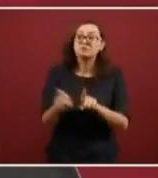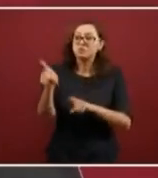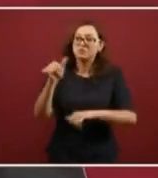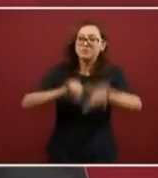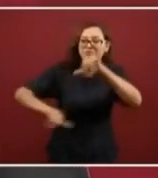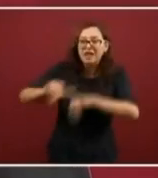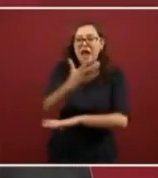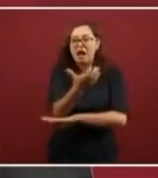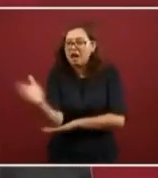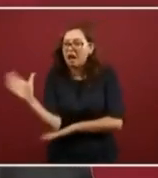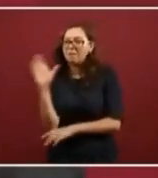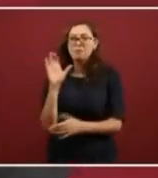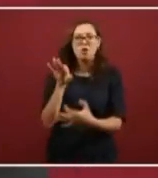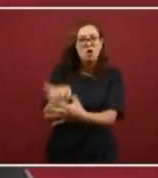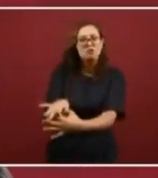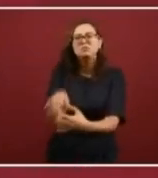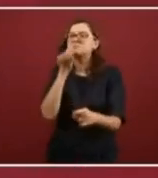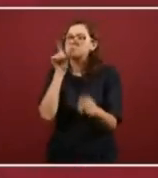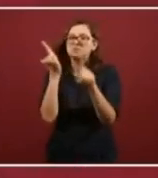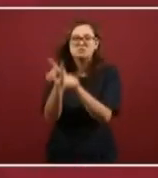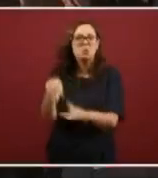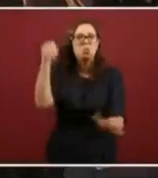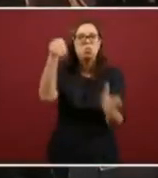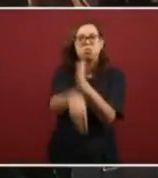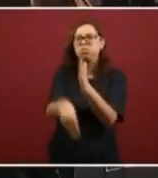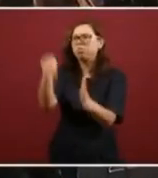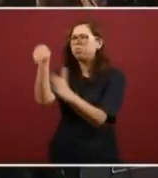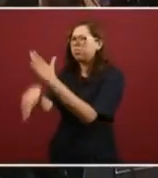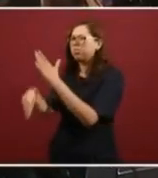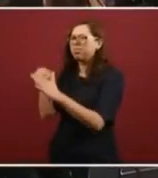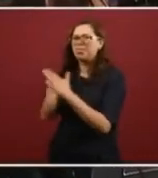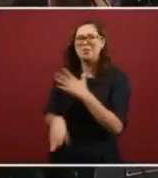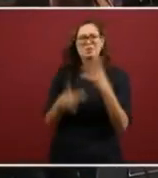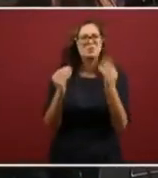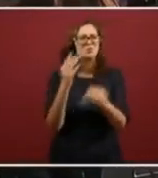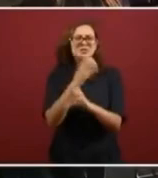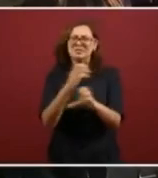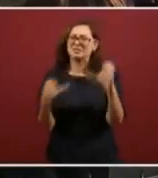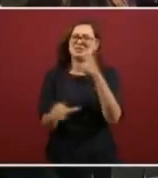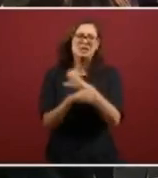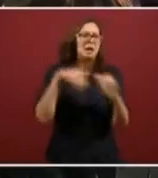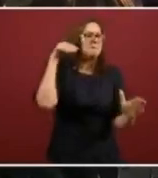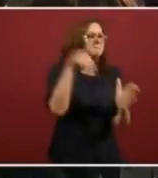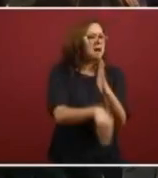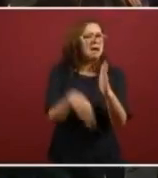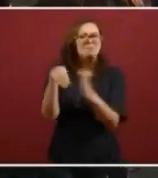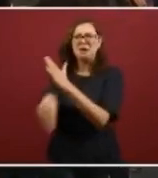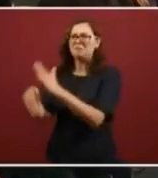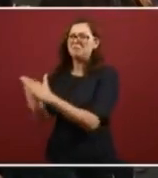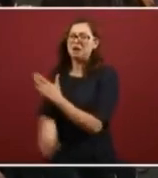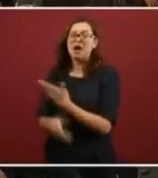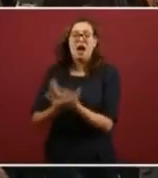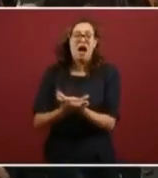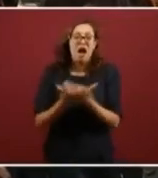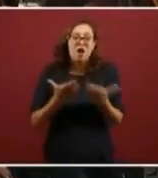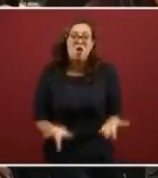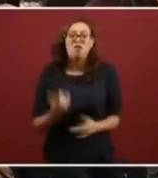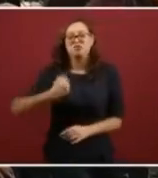otras cosas. Entonces, es de rehacer la actividad productiva.